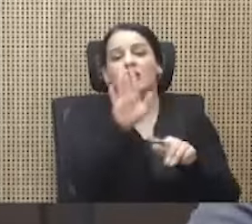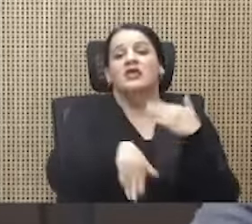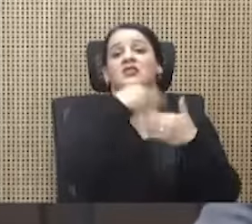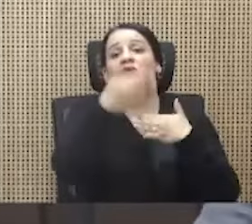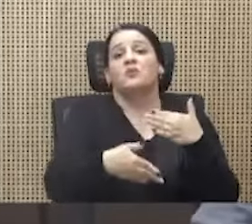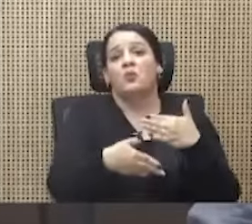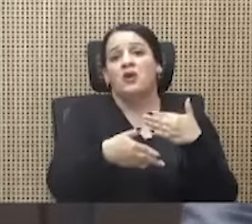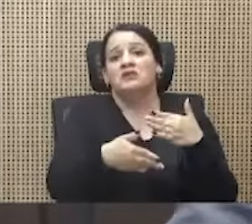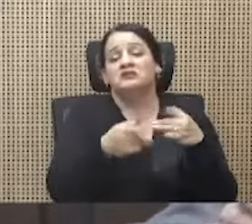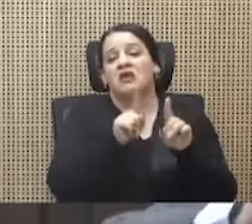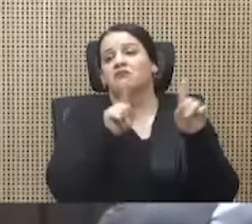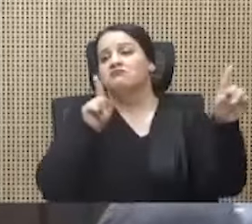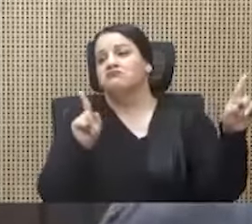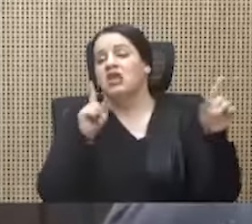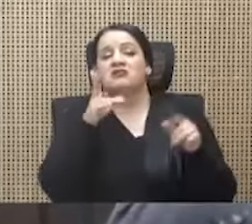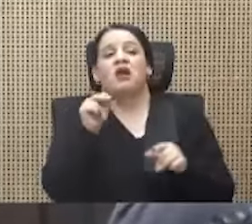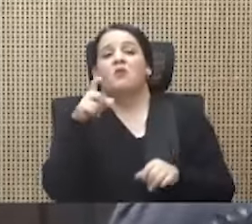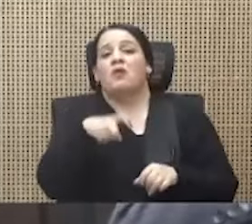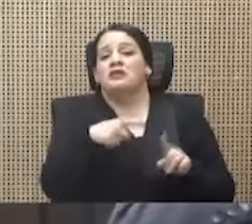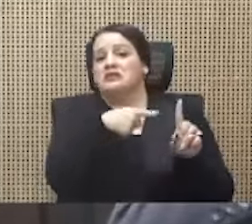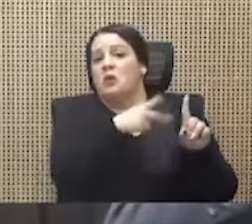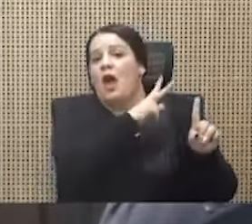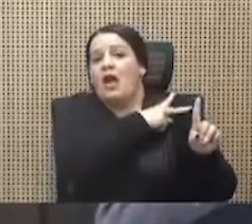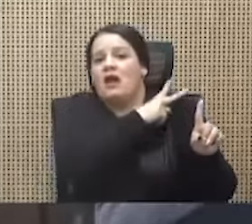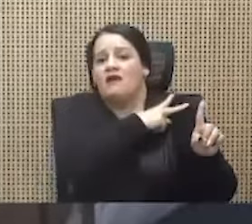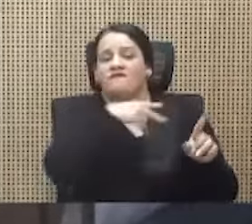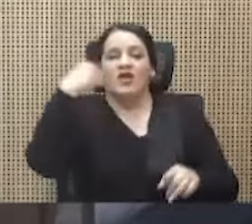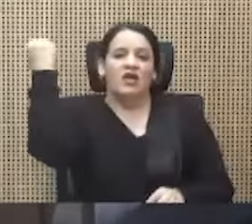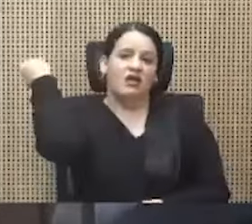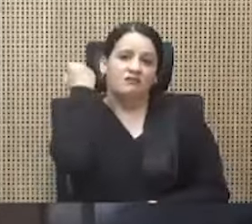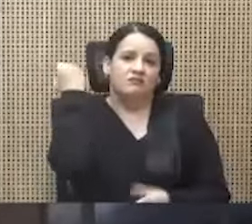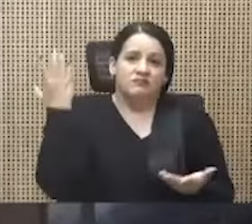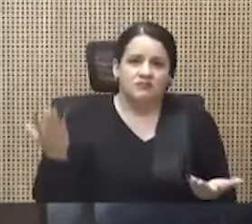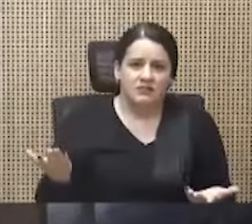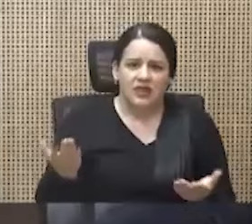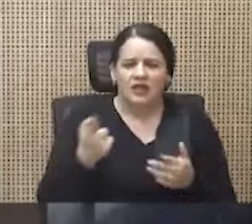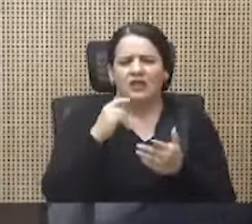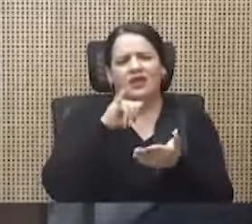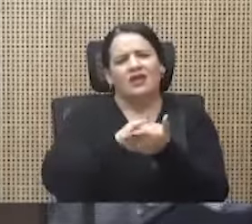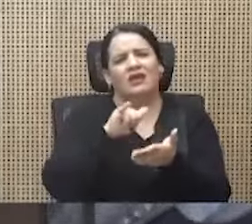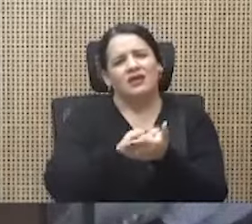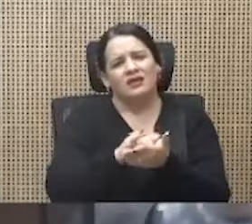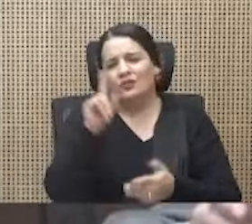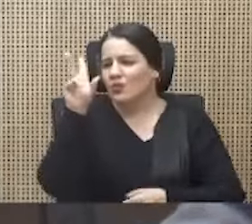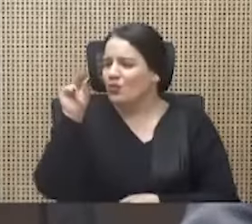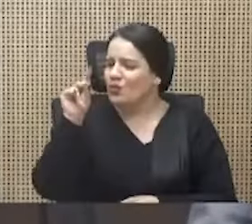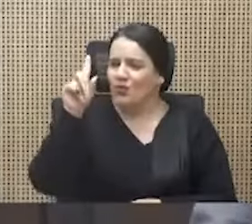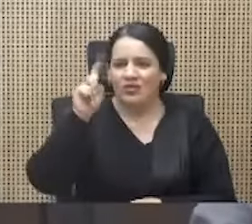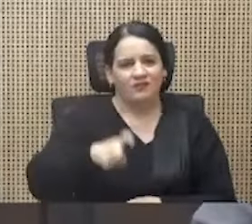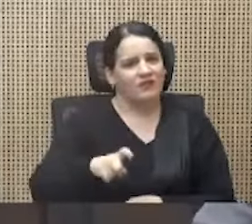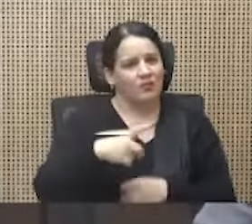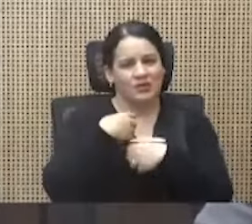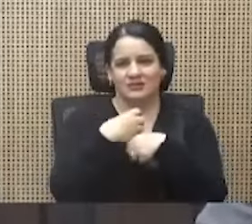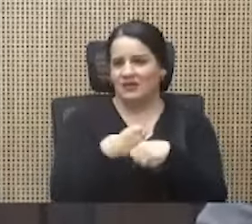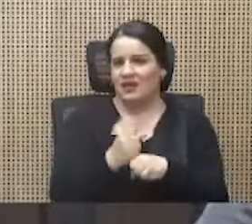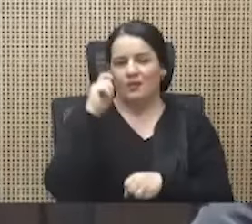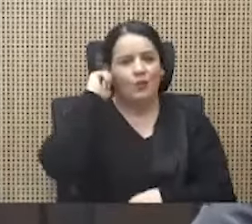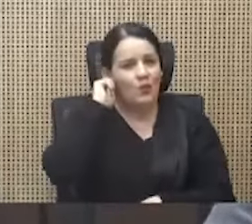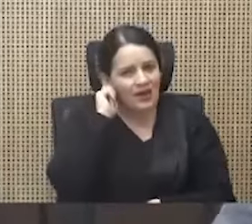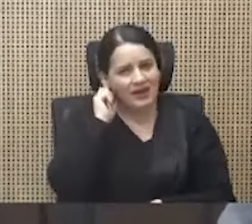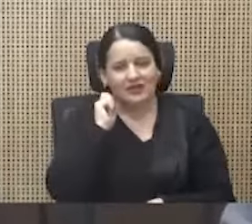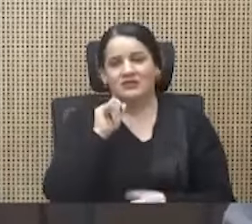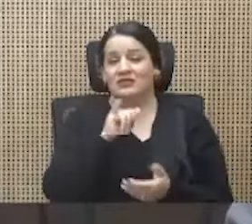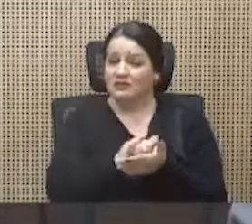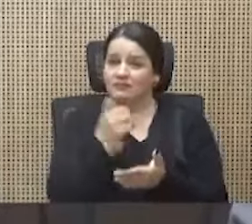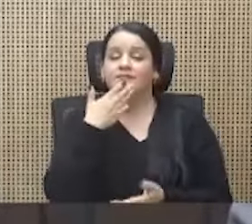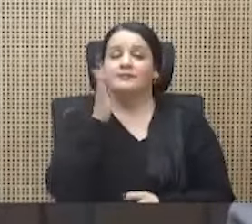ya no se ocupan. Eso es lo que está mal y es lo que no debemos hacer las mujeres. Así es que hoy yo